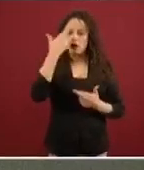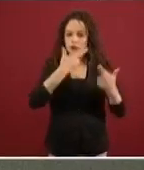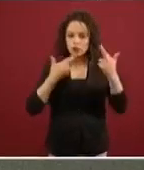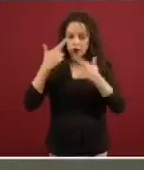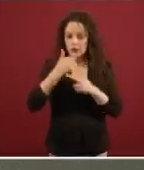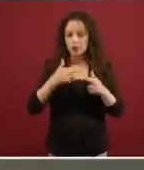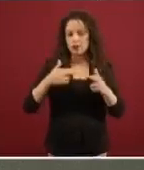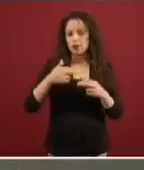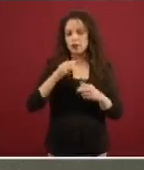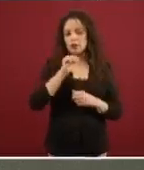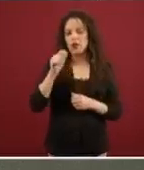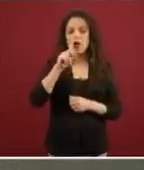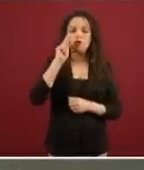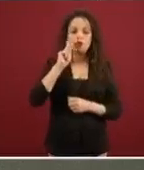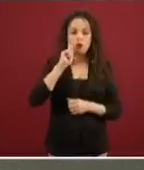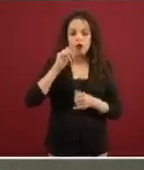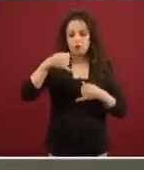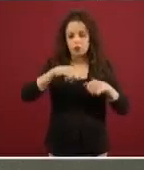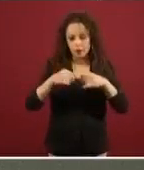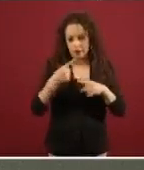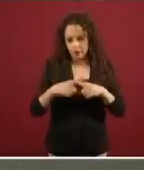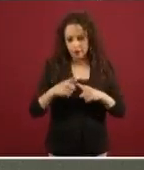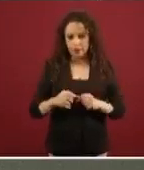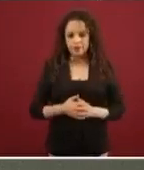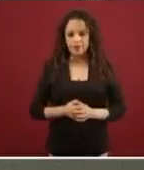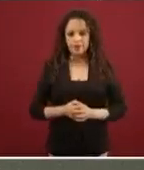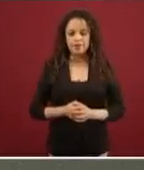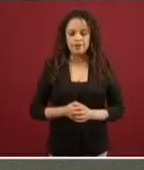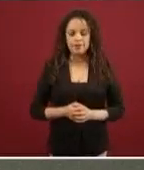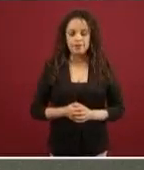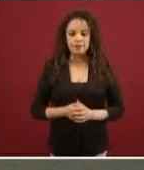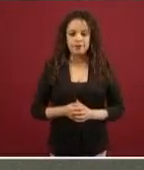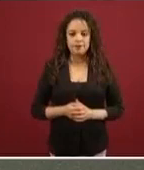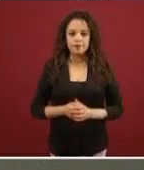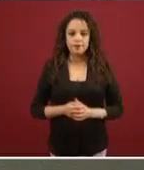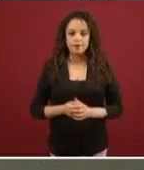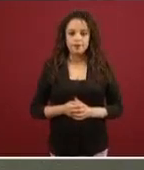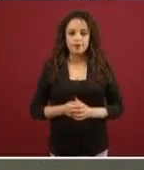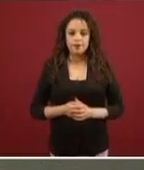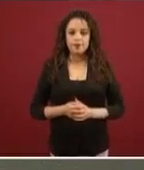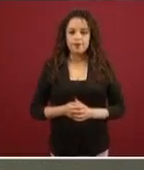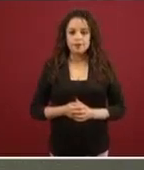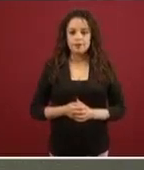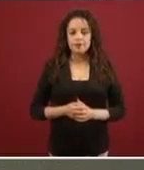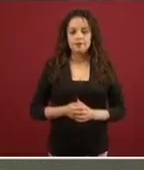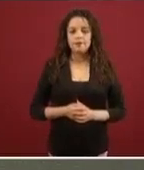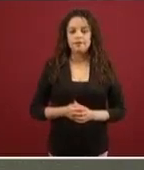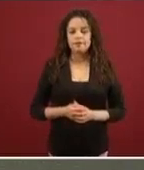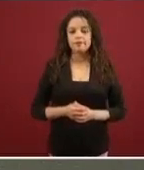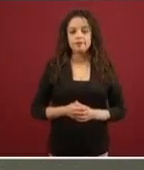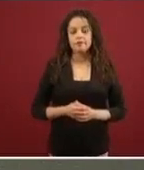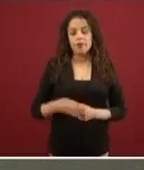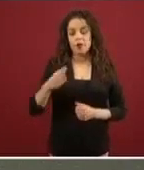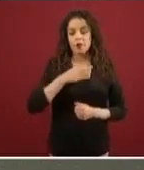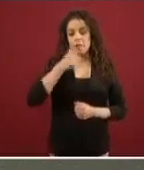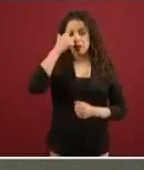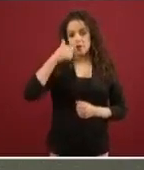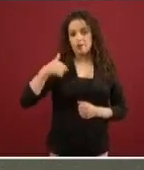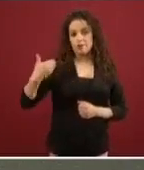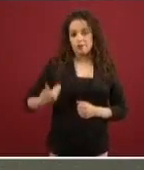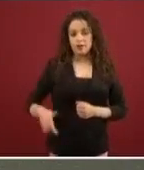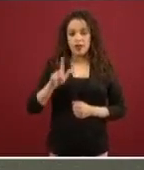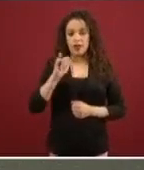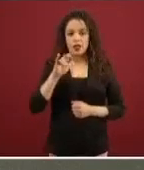Lomía. Usted, y luego nos regresamos de aquel lado con usted y con Blanca. Gracias. Gracias. Buenas noches, Liliana Noble de